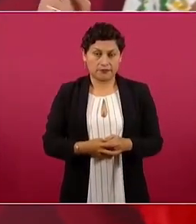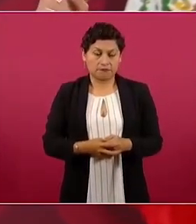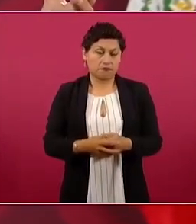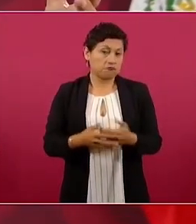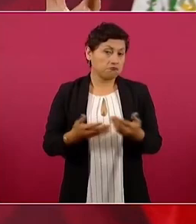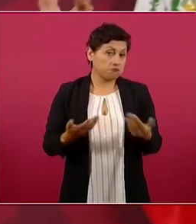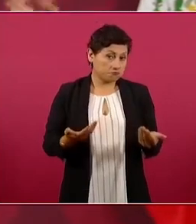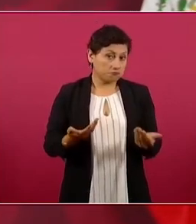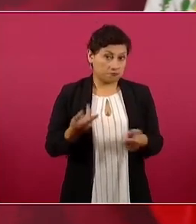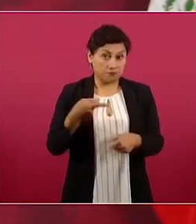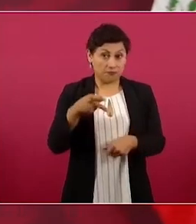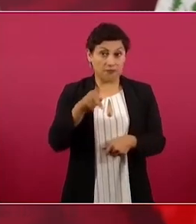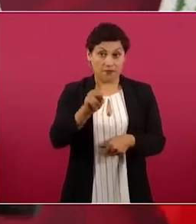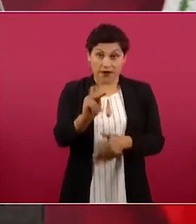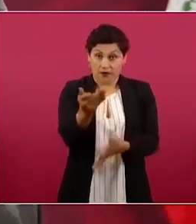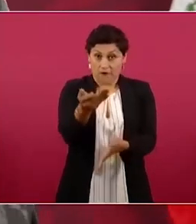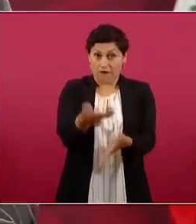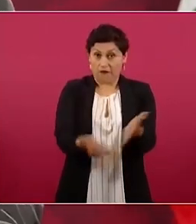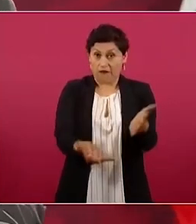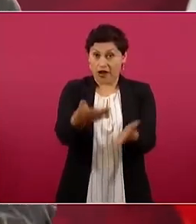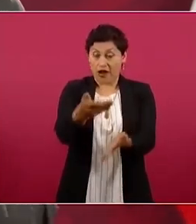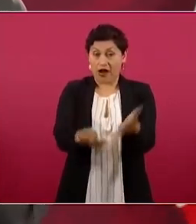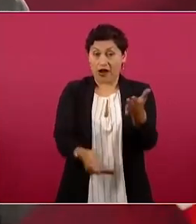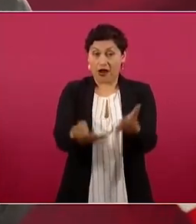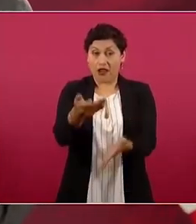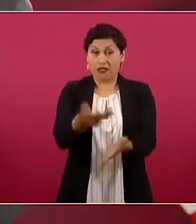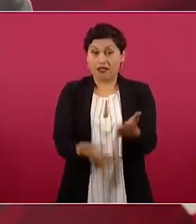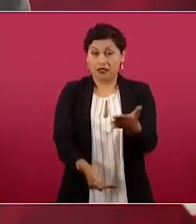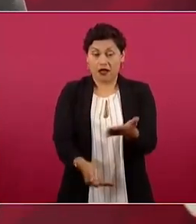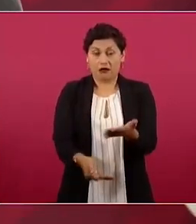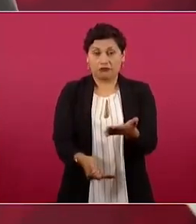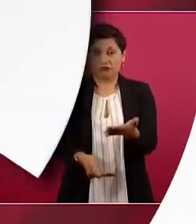pero hace falta